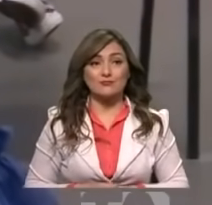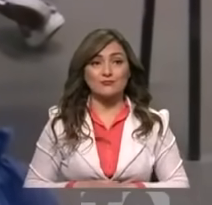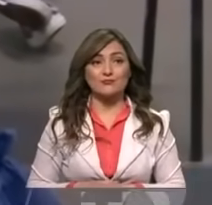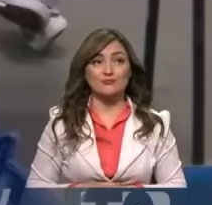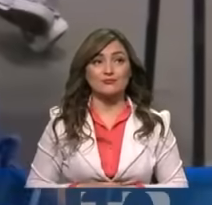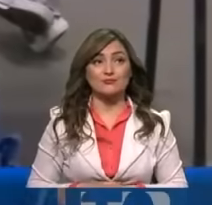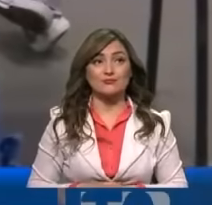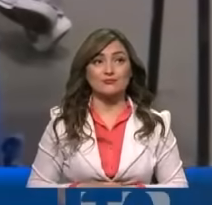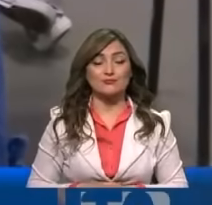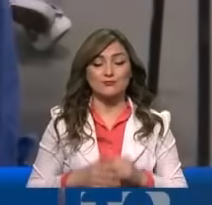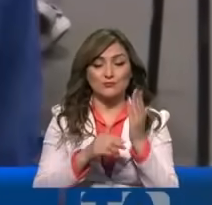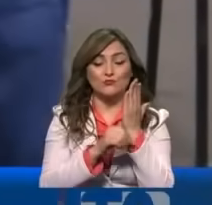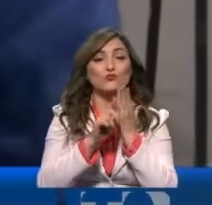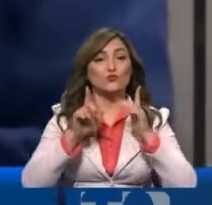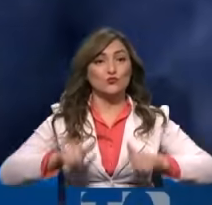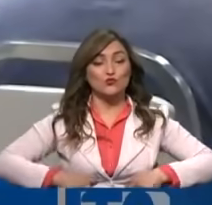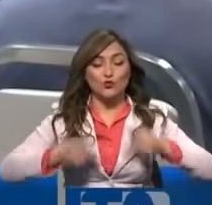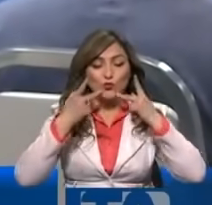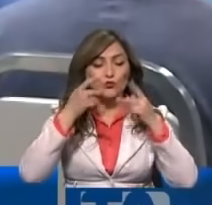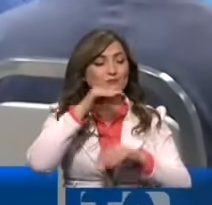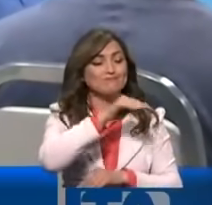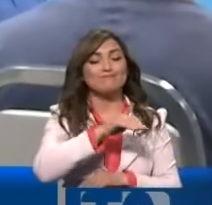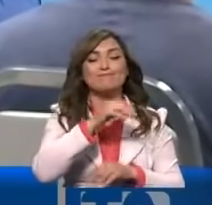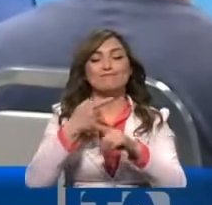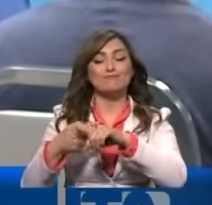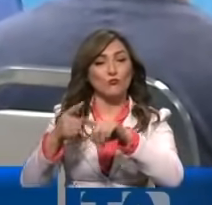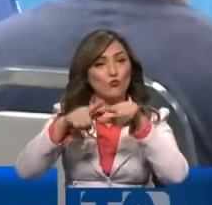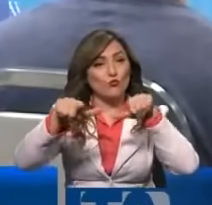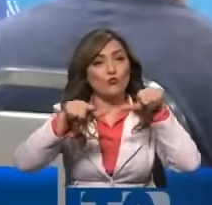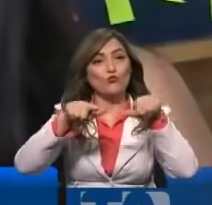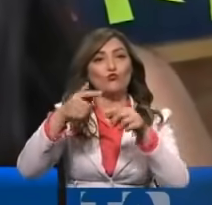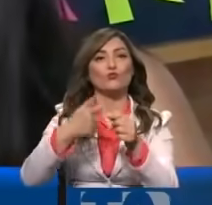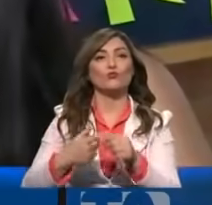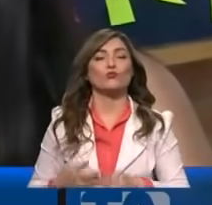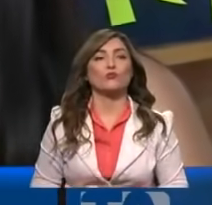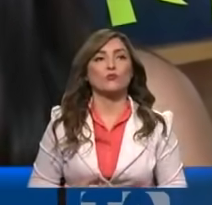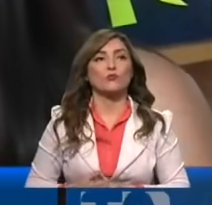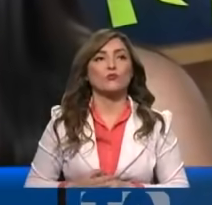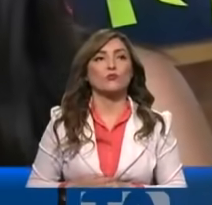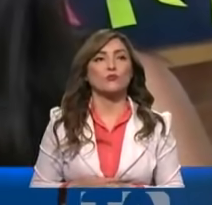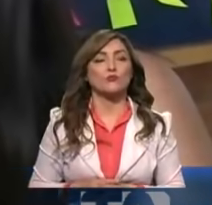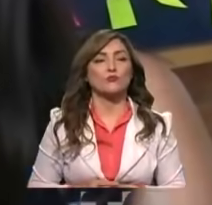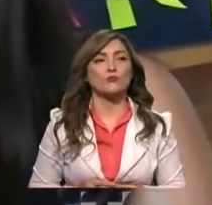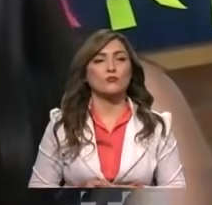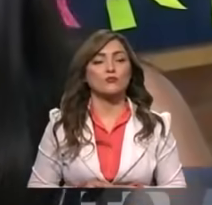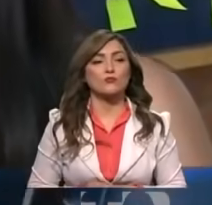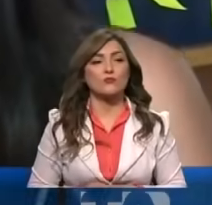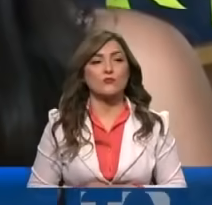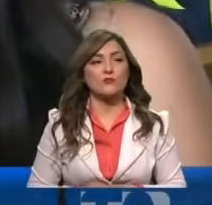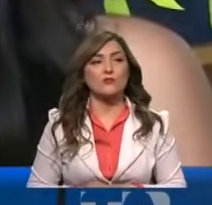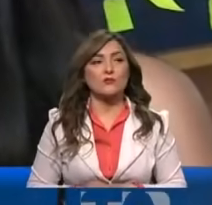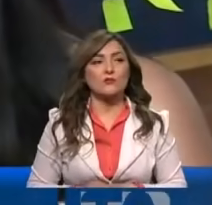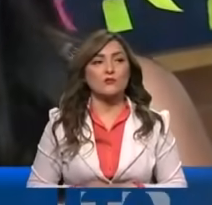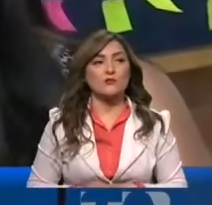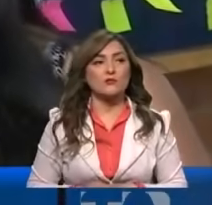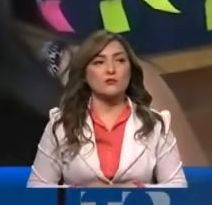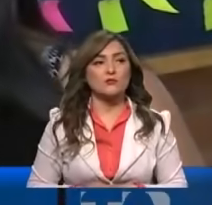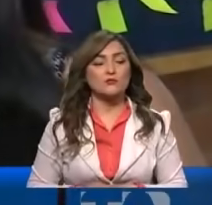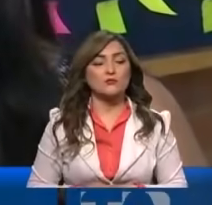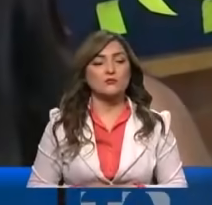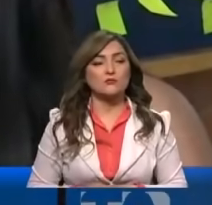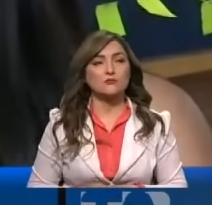al llamado hecho por el Ministerio de Salud Pública en distintos puntos de la capital. Mejor que es prevenir